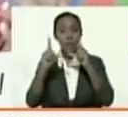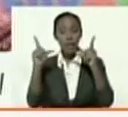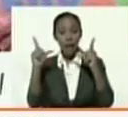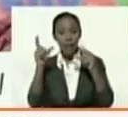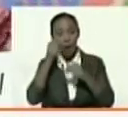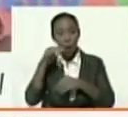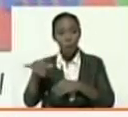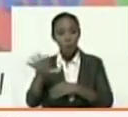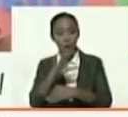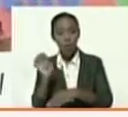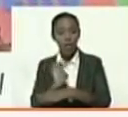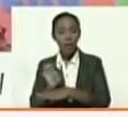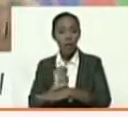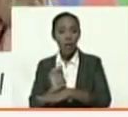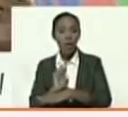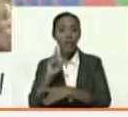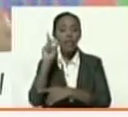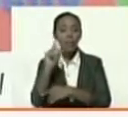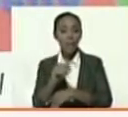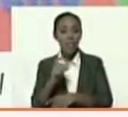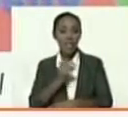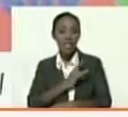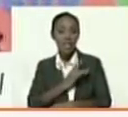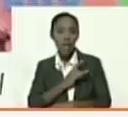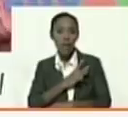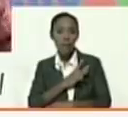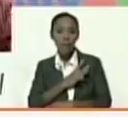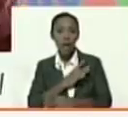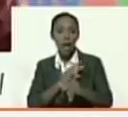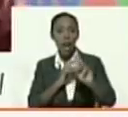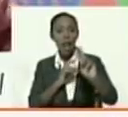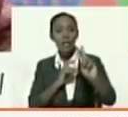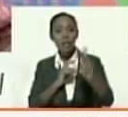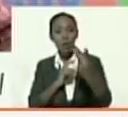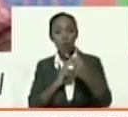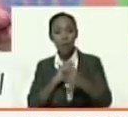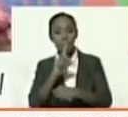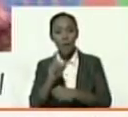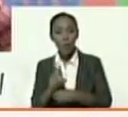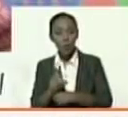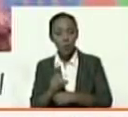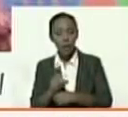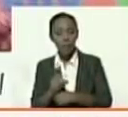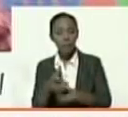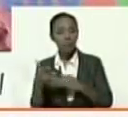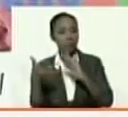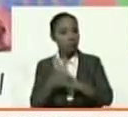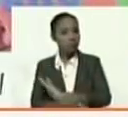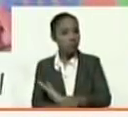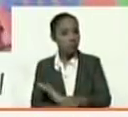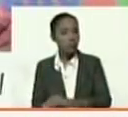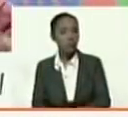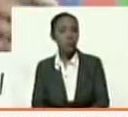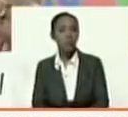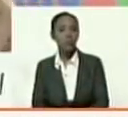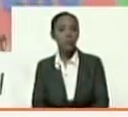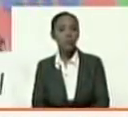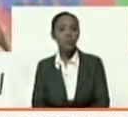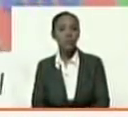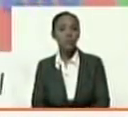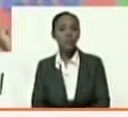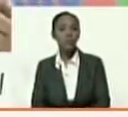de Ecuador y también de Chile. Y la segunda pregunta tiene que hacer referencia a